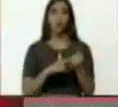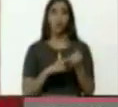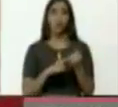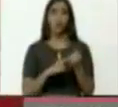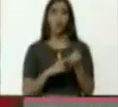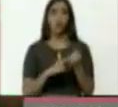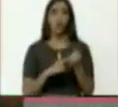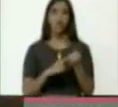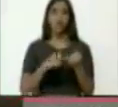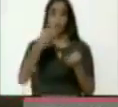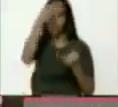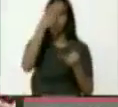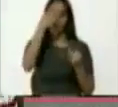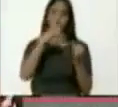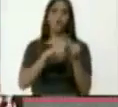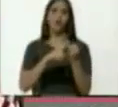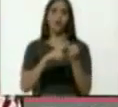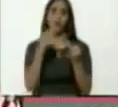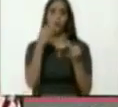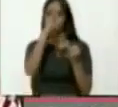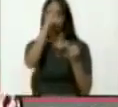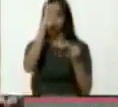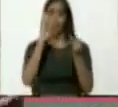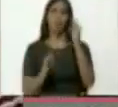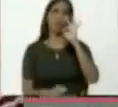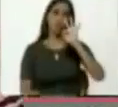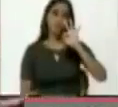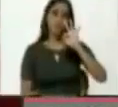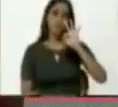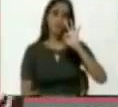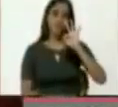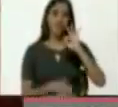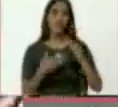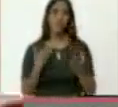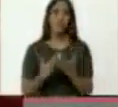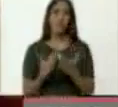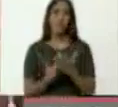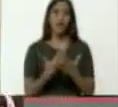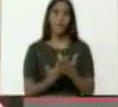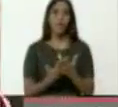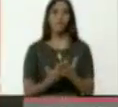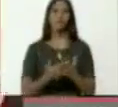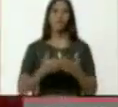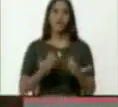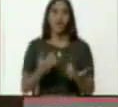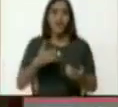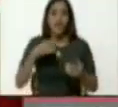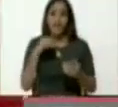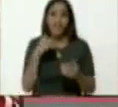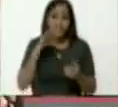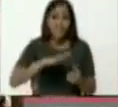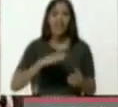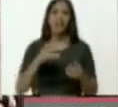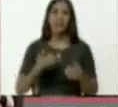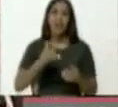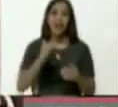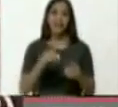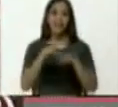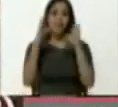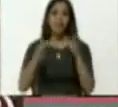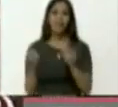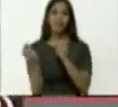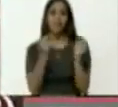al compañero Tareq El Aissami como al compañero Diosdado? Ese planteamiento está, existe, hace parte de la mesa de